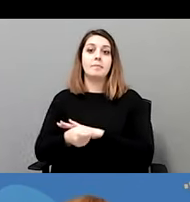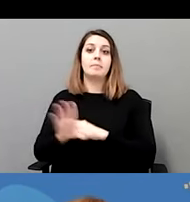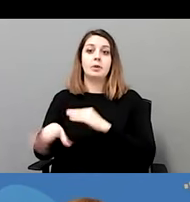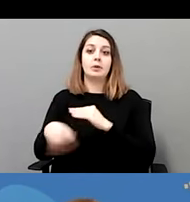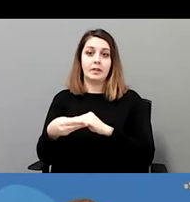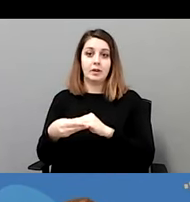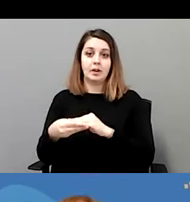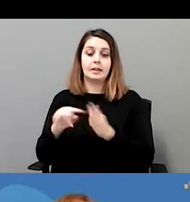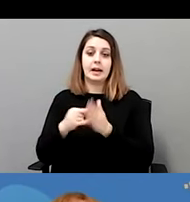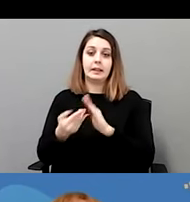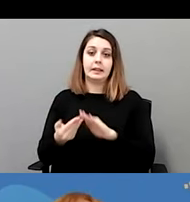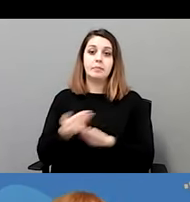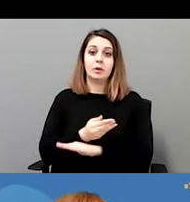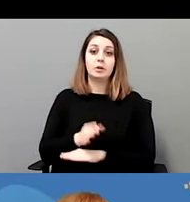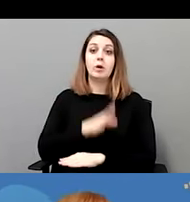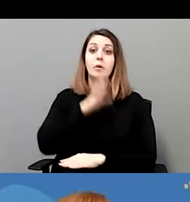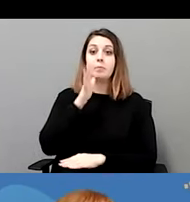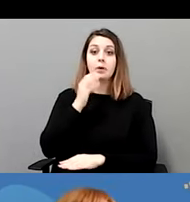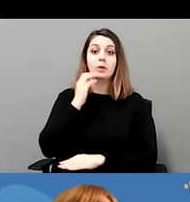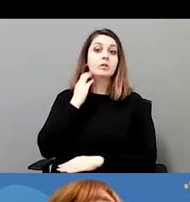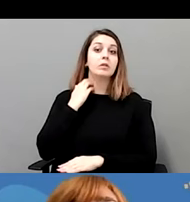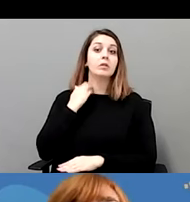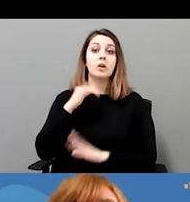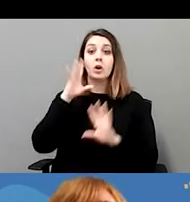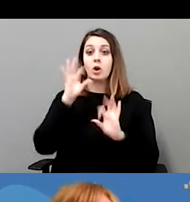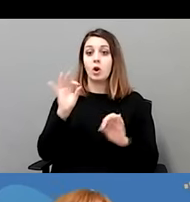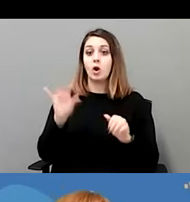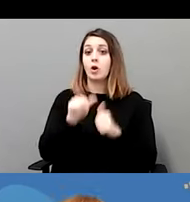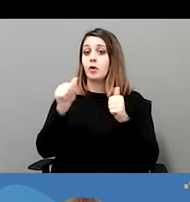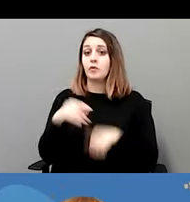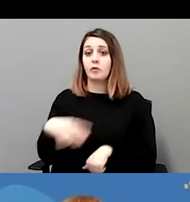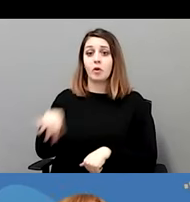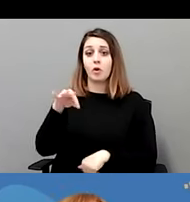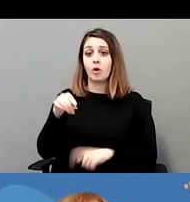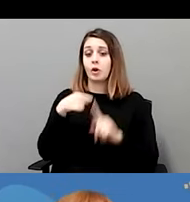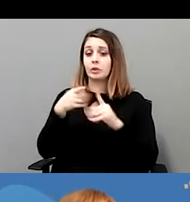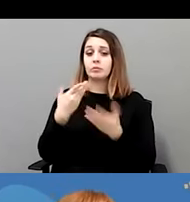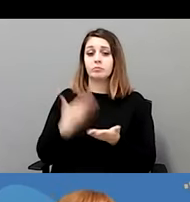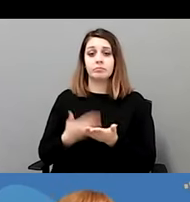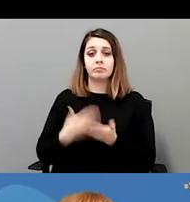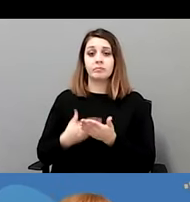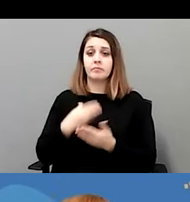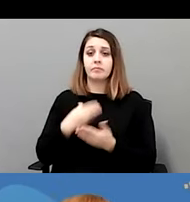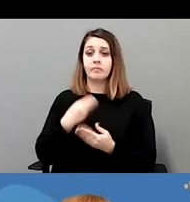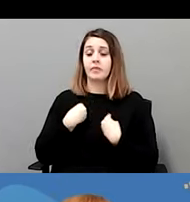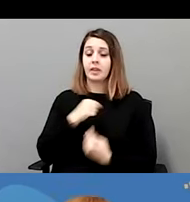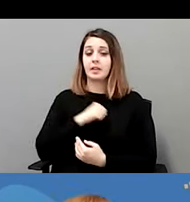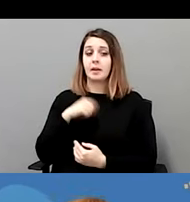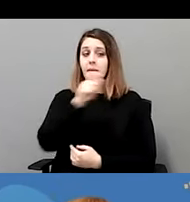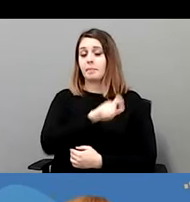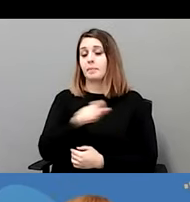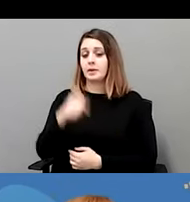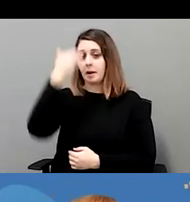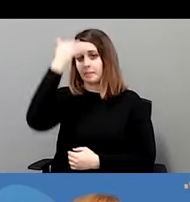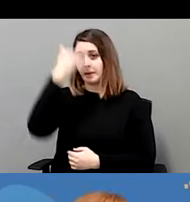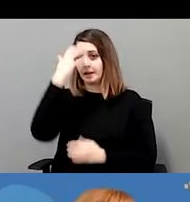este anteproyecto, porque sin lugar a dudas es la única vía para garantizar plenamente la vida independiente de las personas con